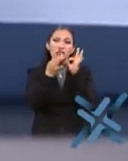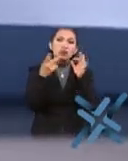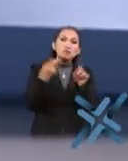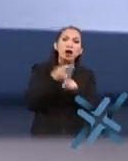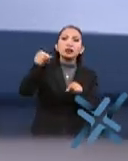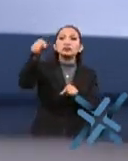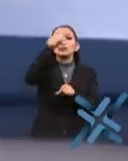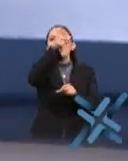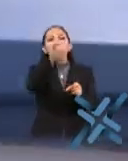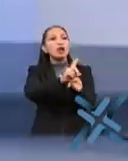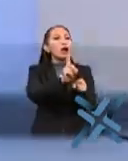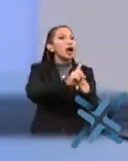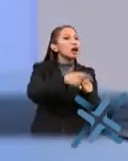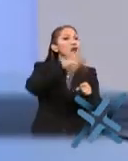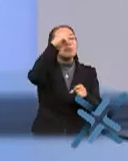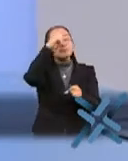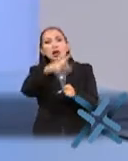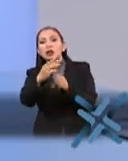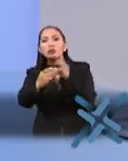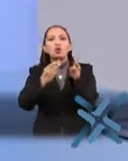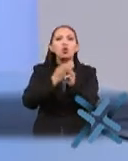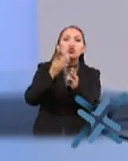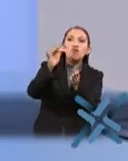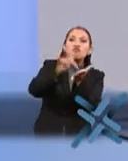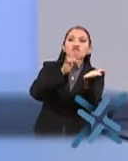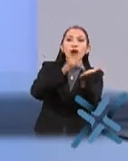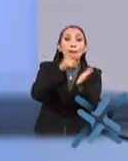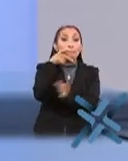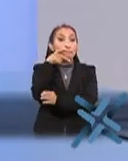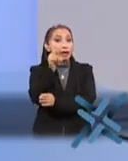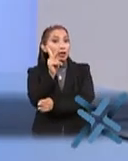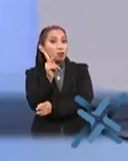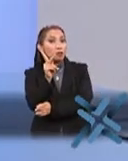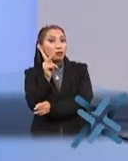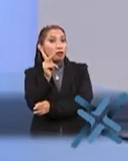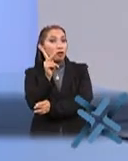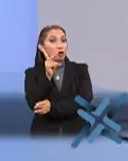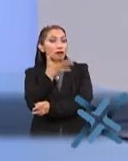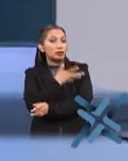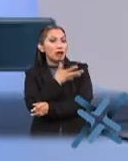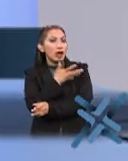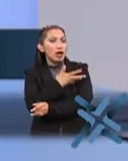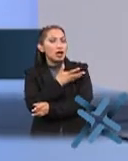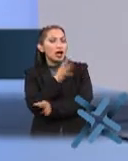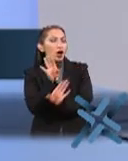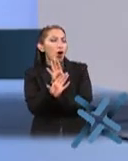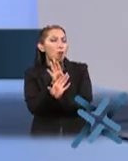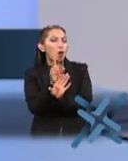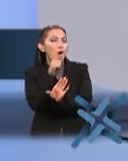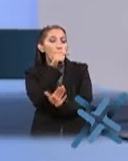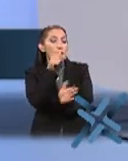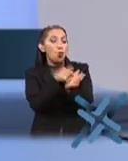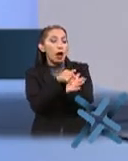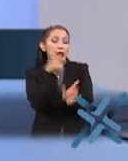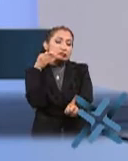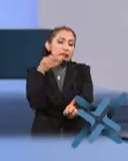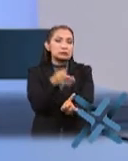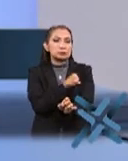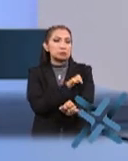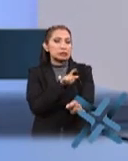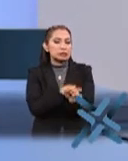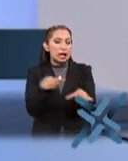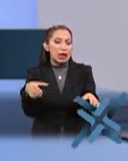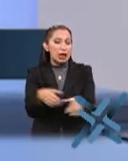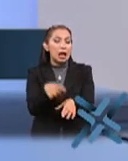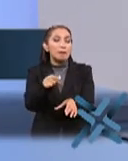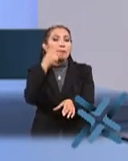ocurren diariamente en México y en el mundo. Sin embargo, tiene un gran espacio dedicado a